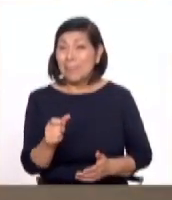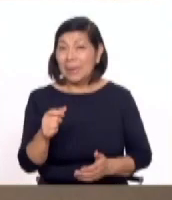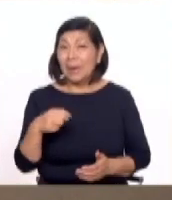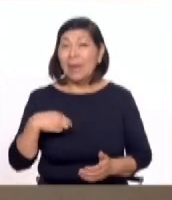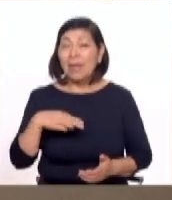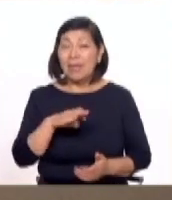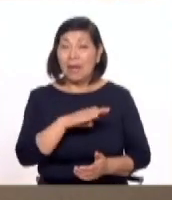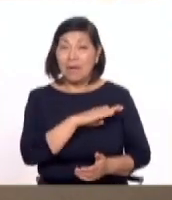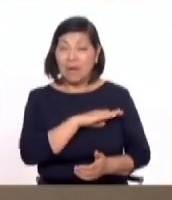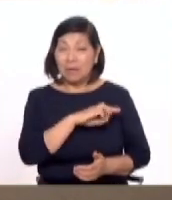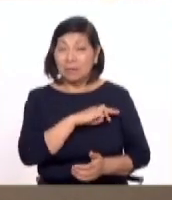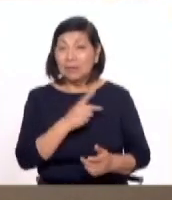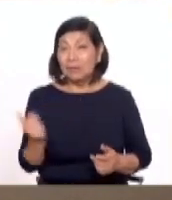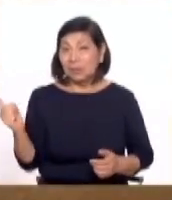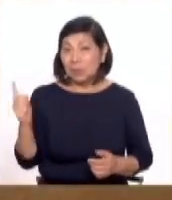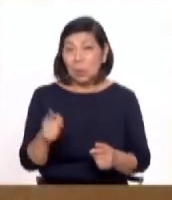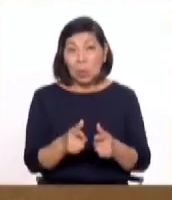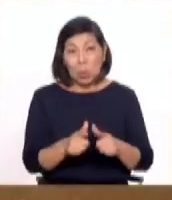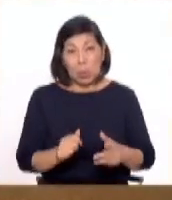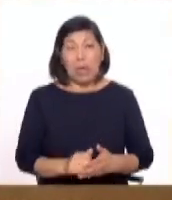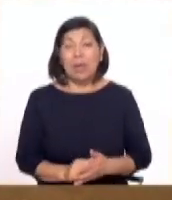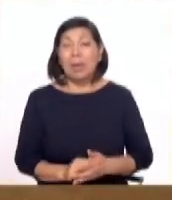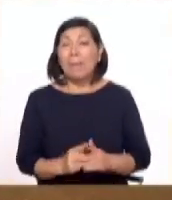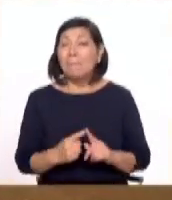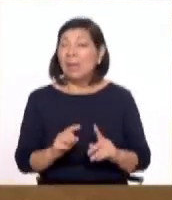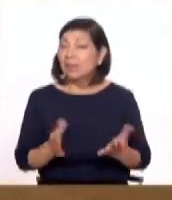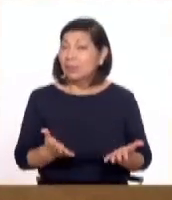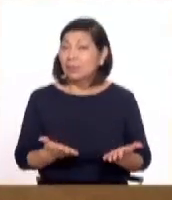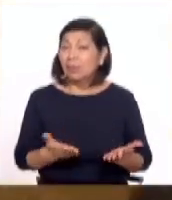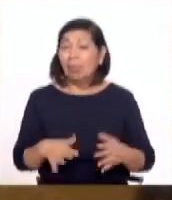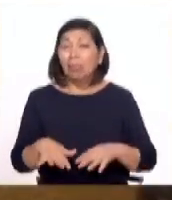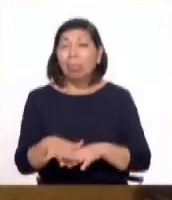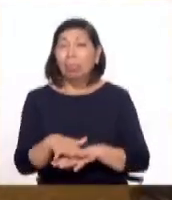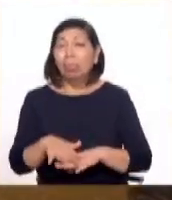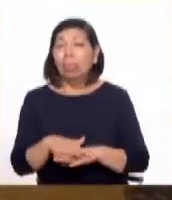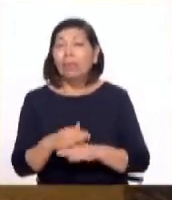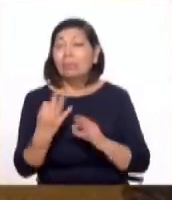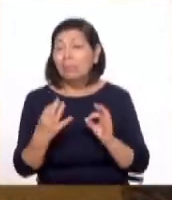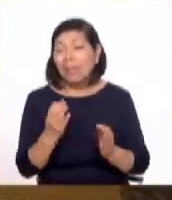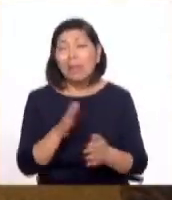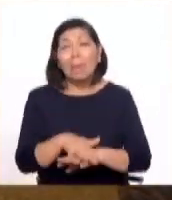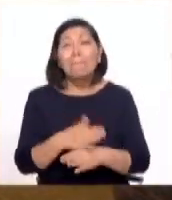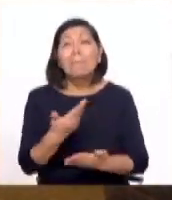Ministerio Público llegaron al lugar para realizar las diligencias de ley.